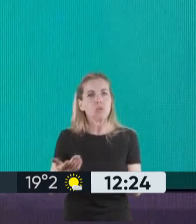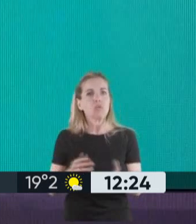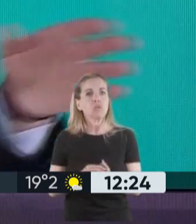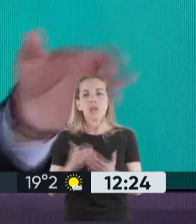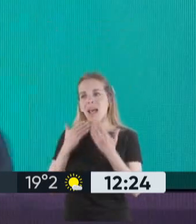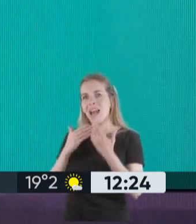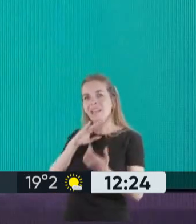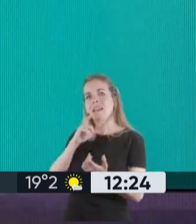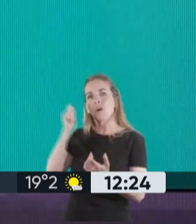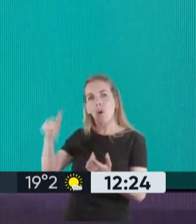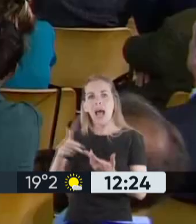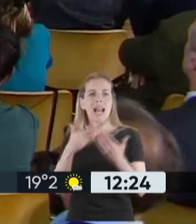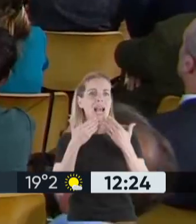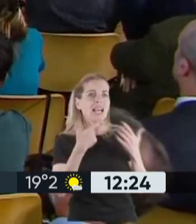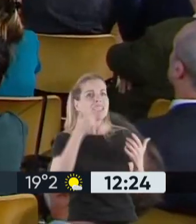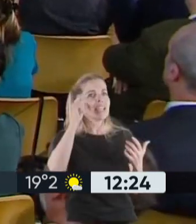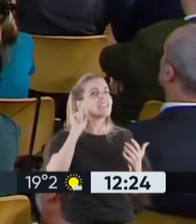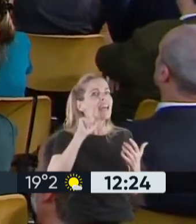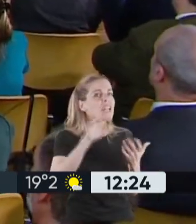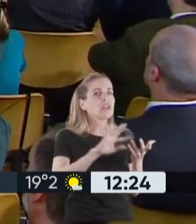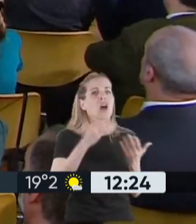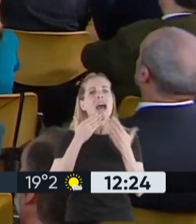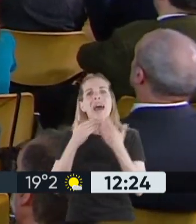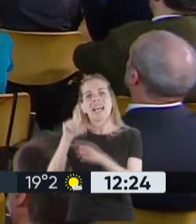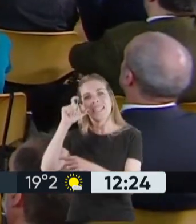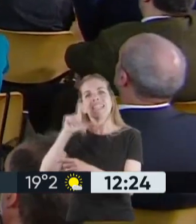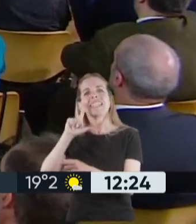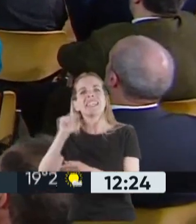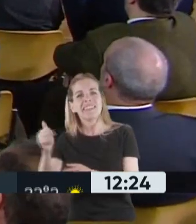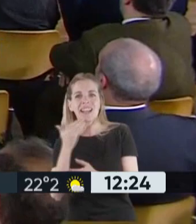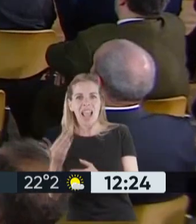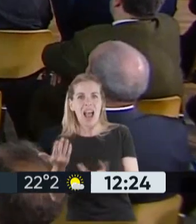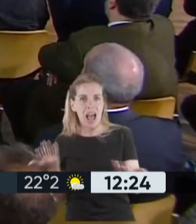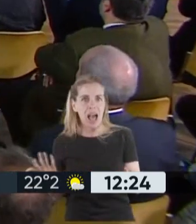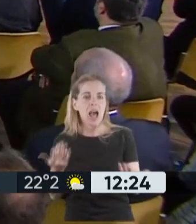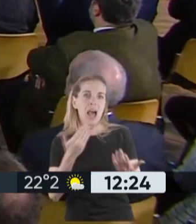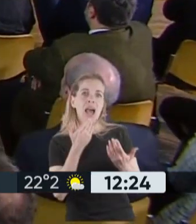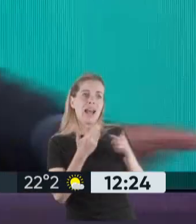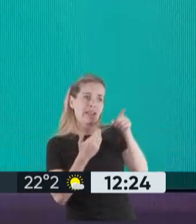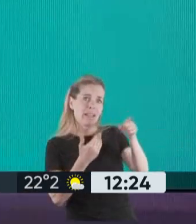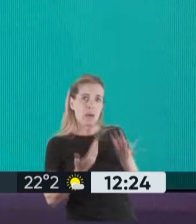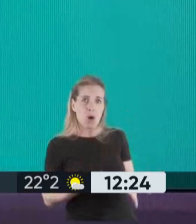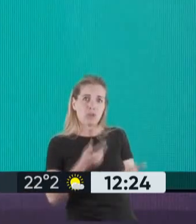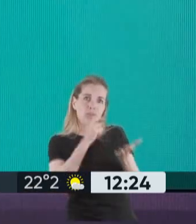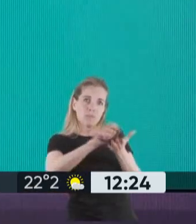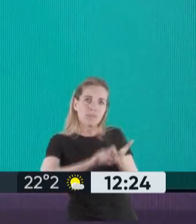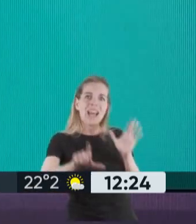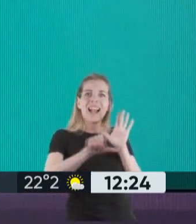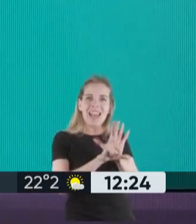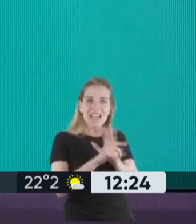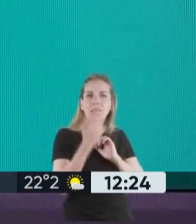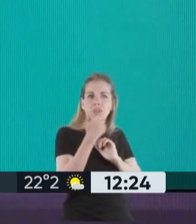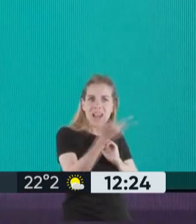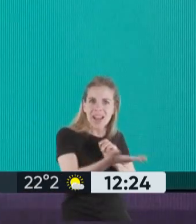Gracias Juan, gracias Sergio, gracias Cecilia. Yo creo que gracias a vos, que fuiste la autora de la ley, gracias Caro